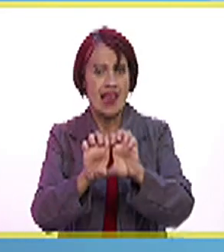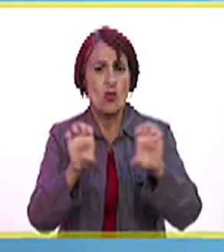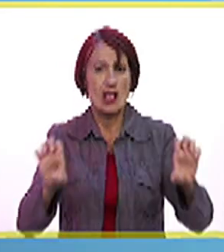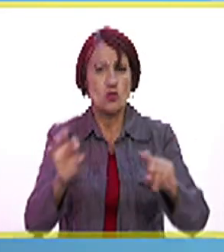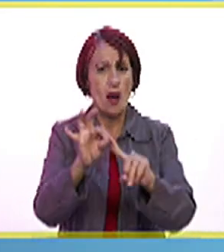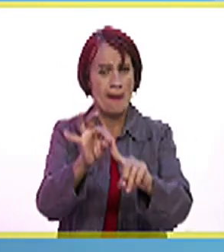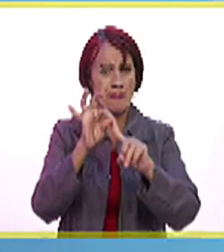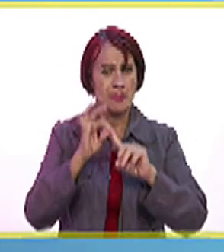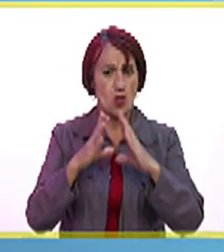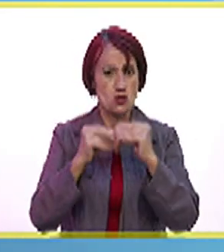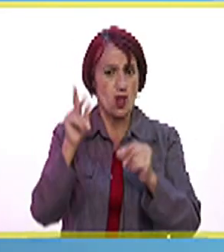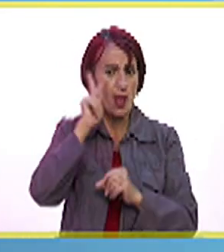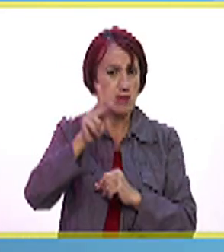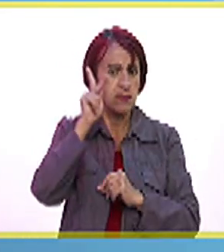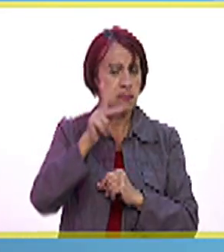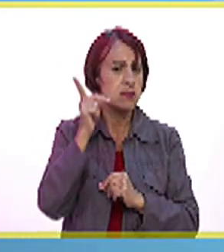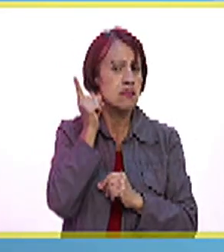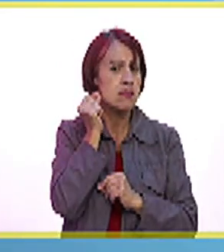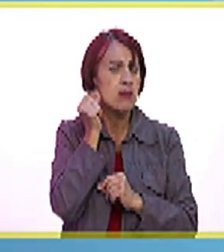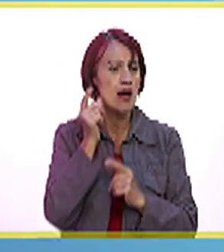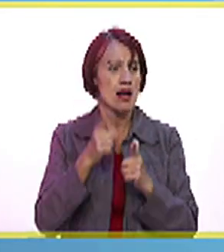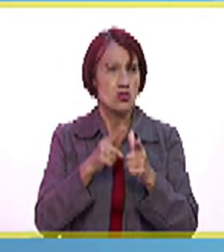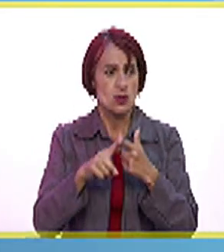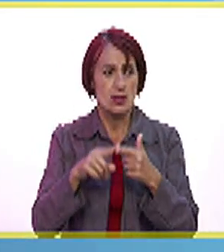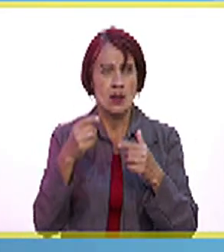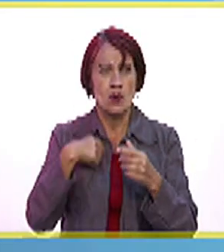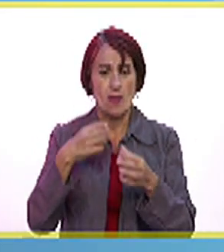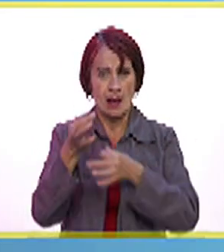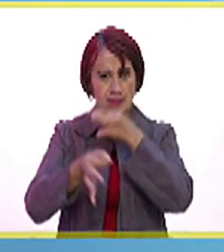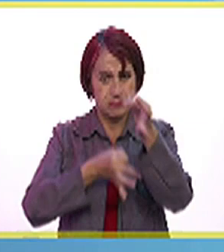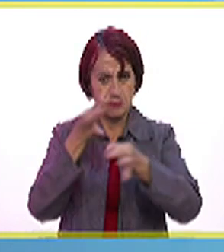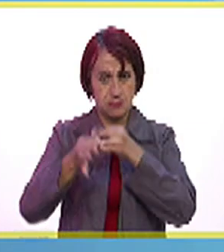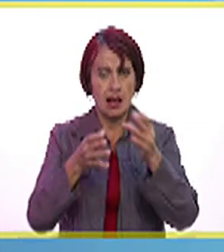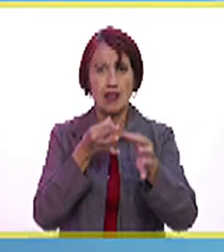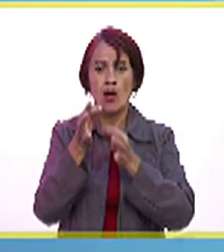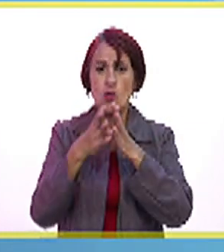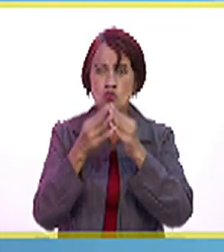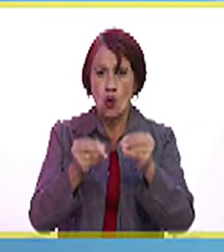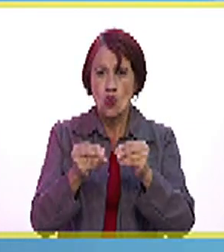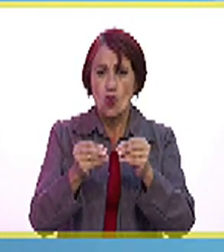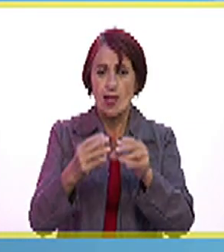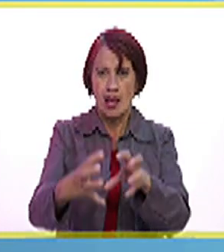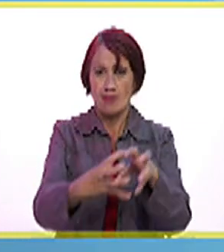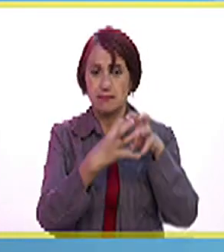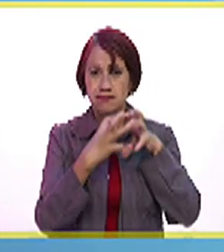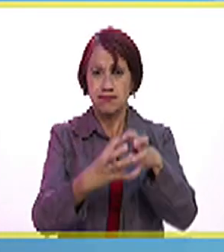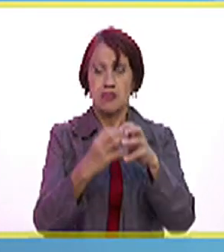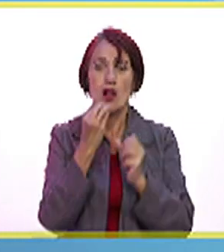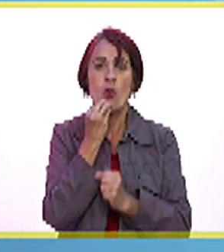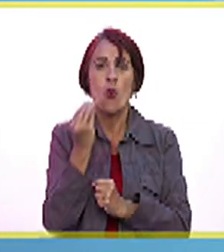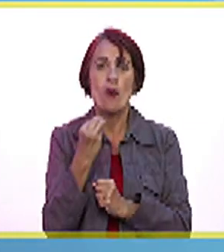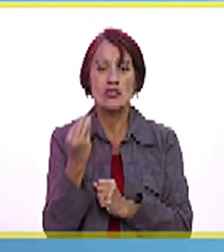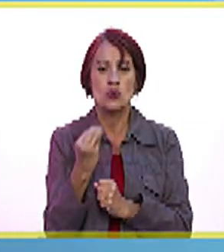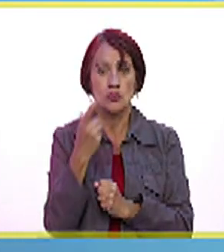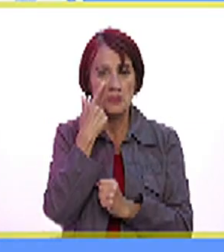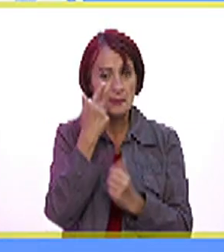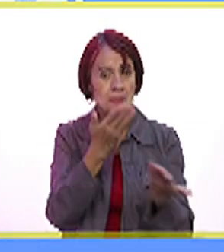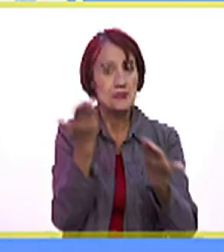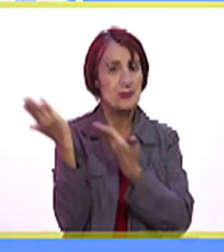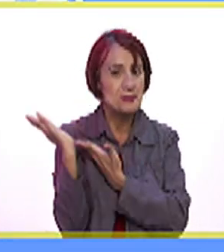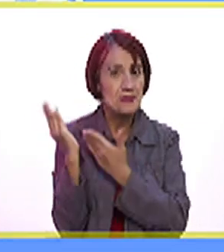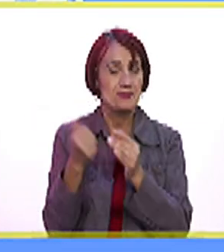con la profesora Elsie de la Rosa, quien además nos va a estar hablando sobre la batalla de la juventud. Veamos.